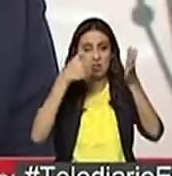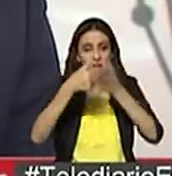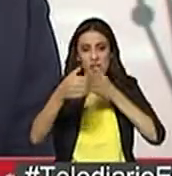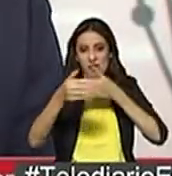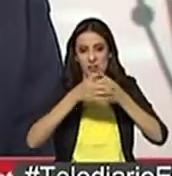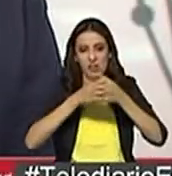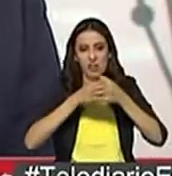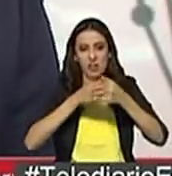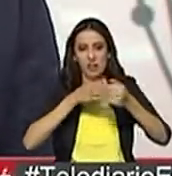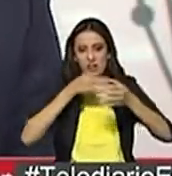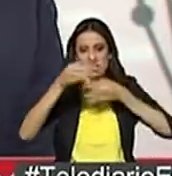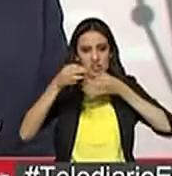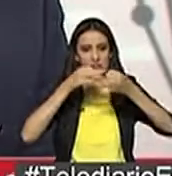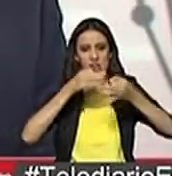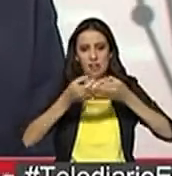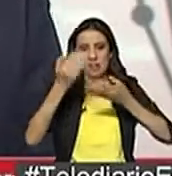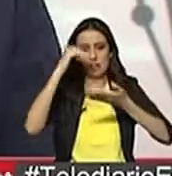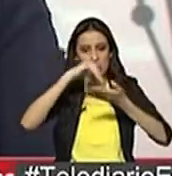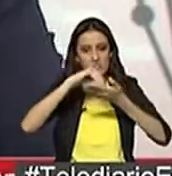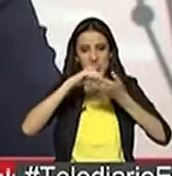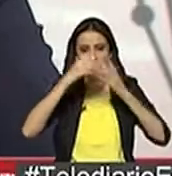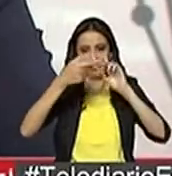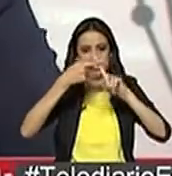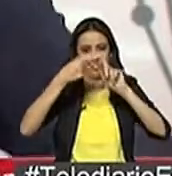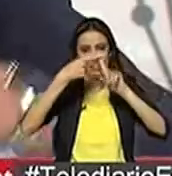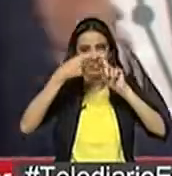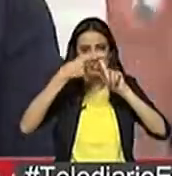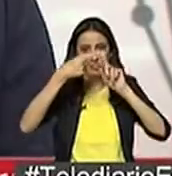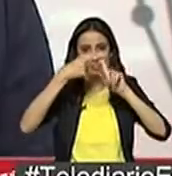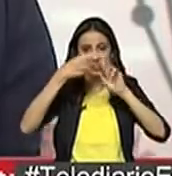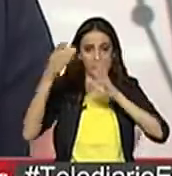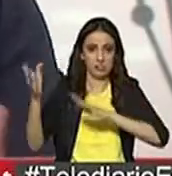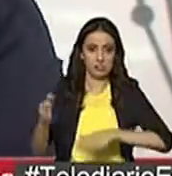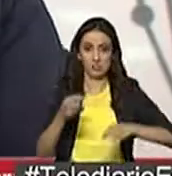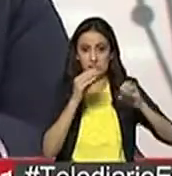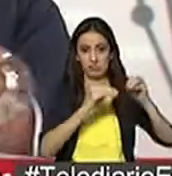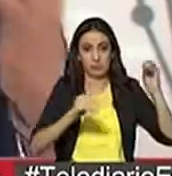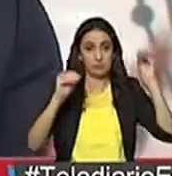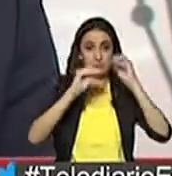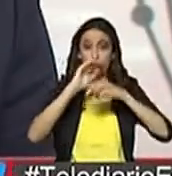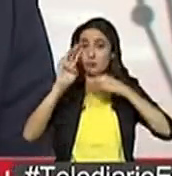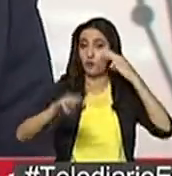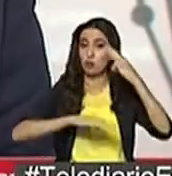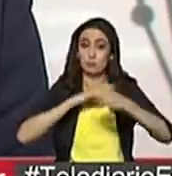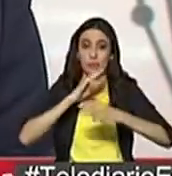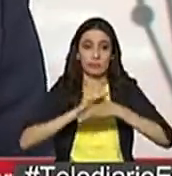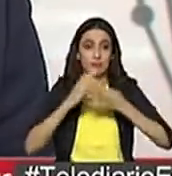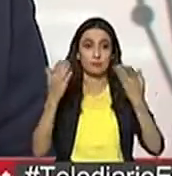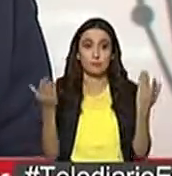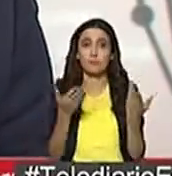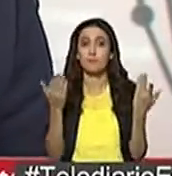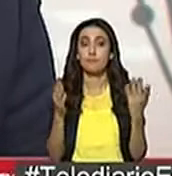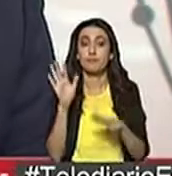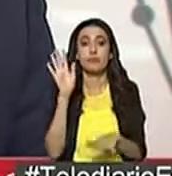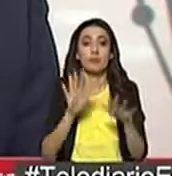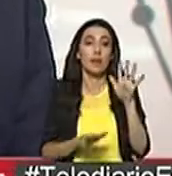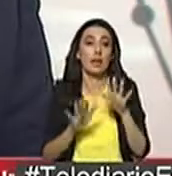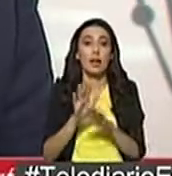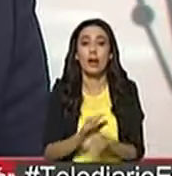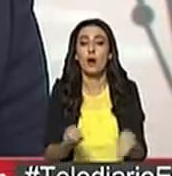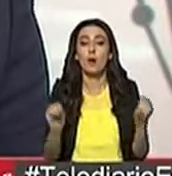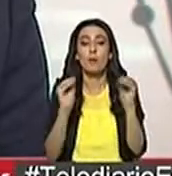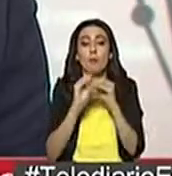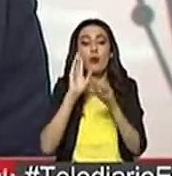fiscal que venga a futuro, en primer lugar, las reformas fiscales en el mundo entero, en todos los países del mundo, tienen por como